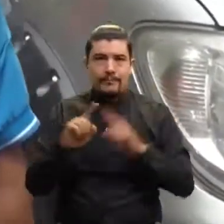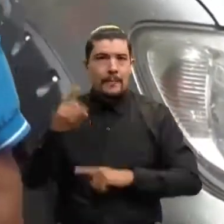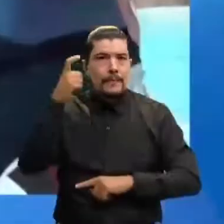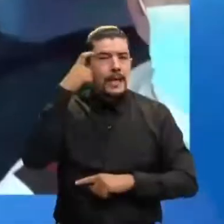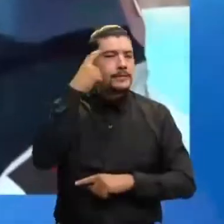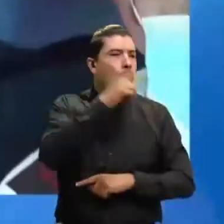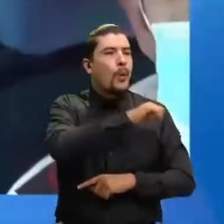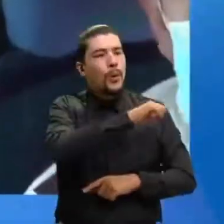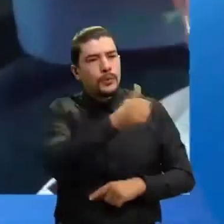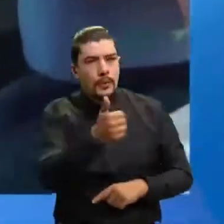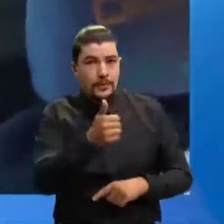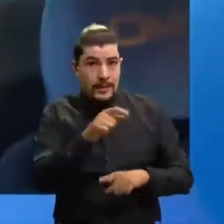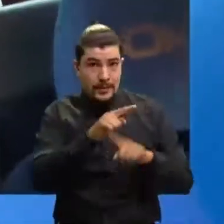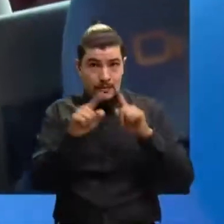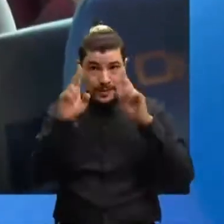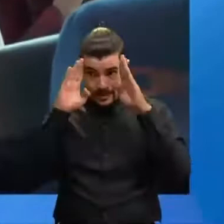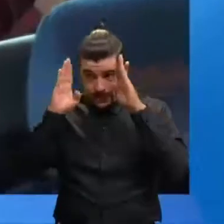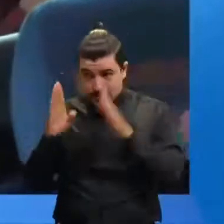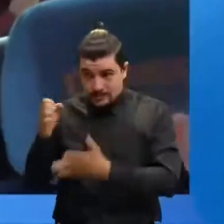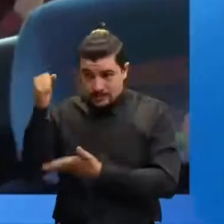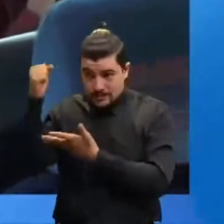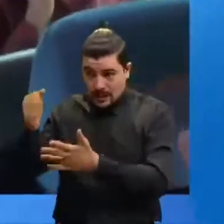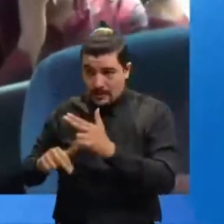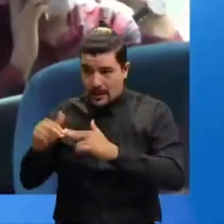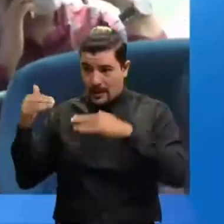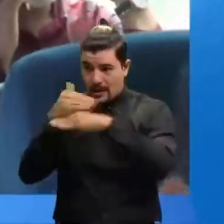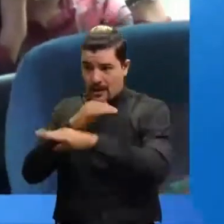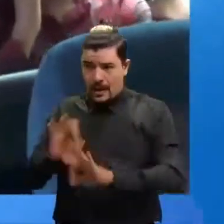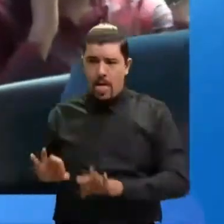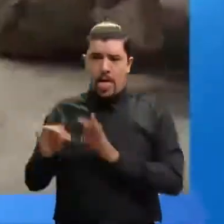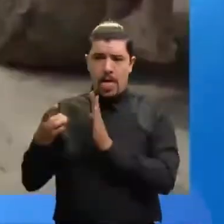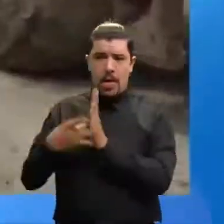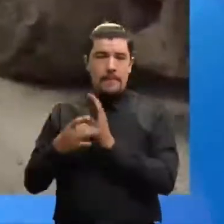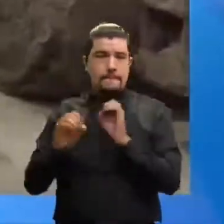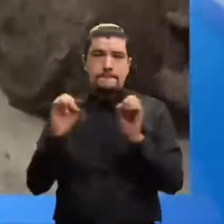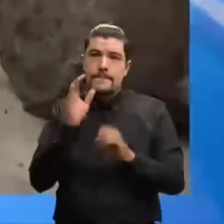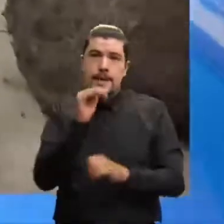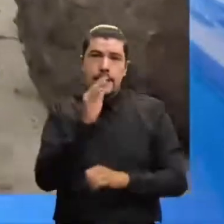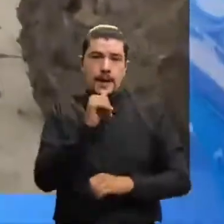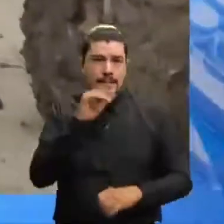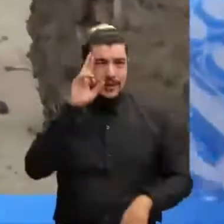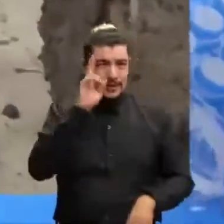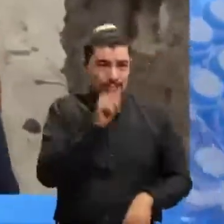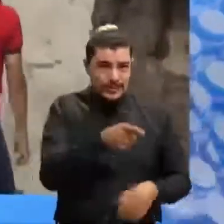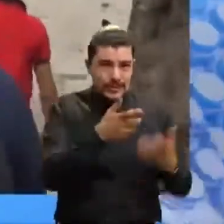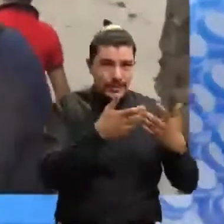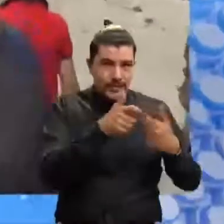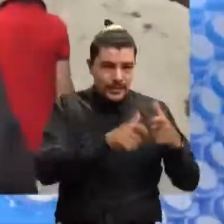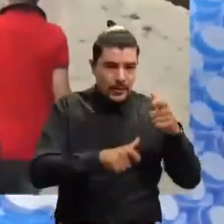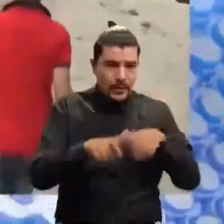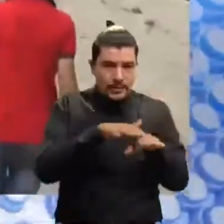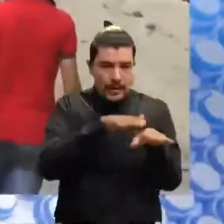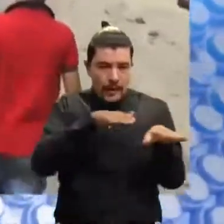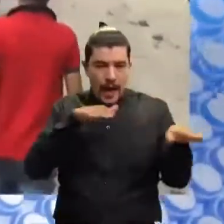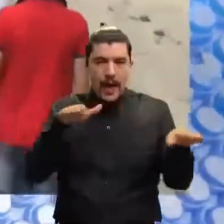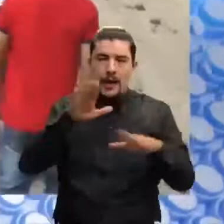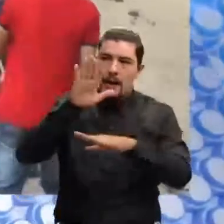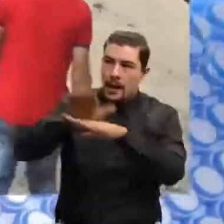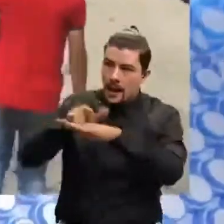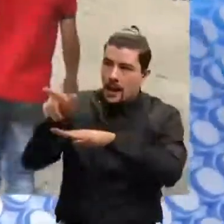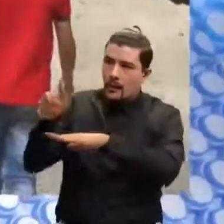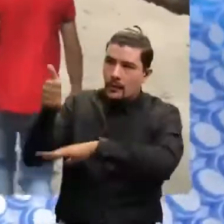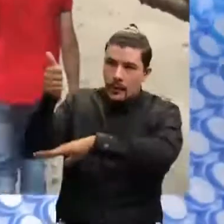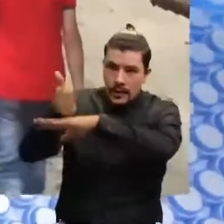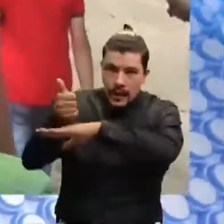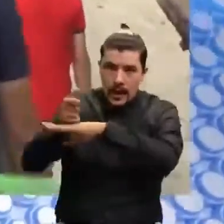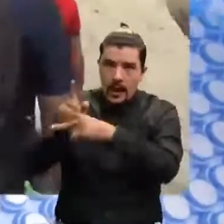en infraestructura. Los transeúntes que se encuentran trancados en el sitio hicieron un llamado a la empresa contratista y a las autoridades para que tomen